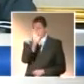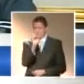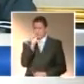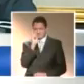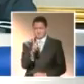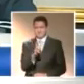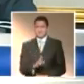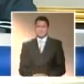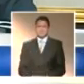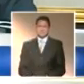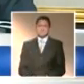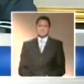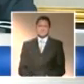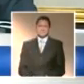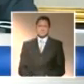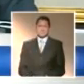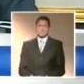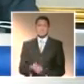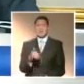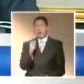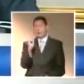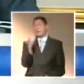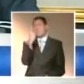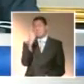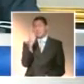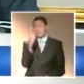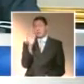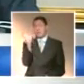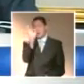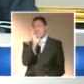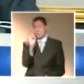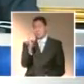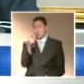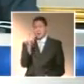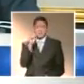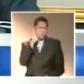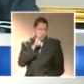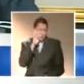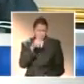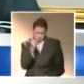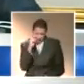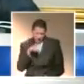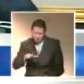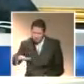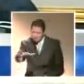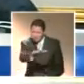águila no caza mosca, yo respeto a las moscas, pero hay primero que llegar a ser mosca.